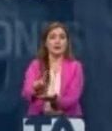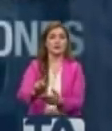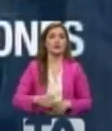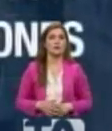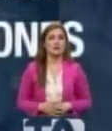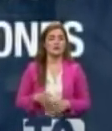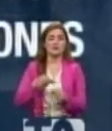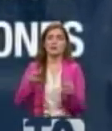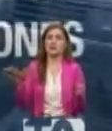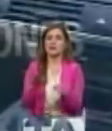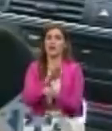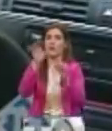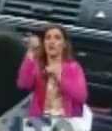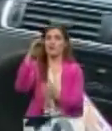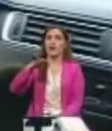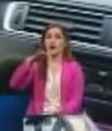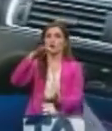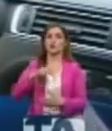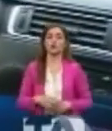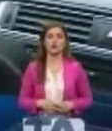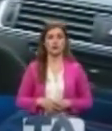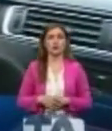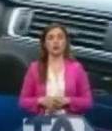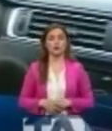El tanque se llena con 10 galones. A la semana gastaba